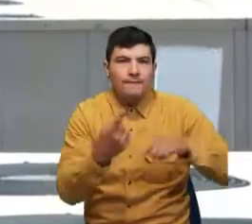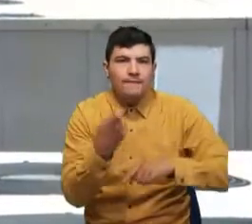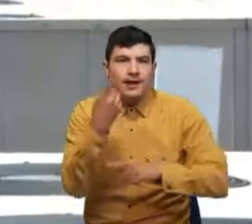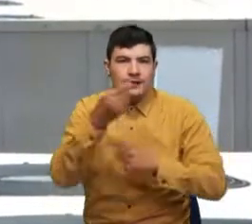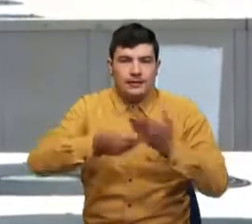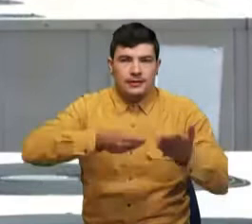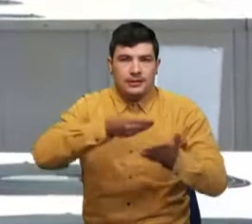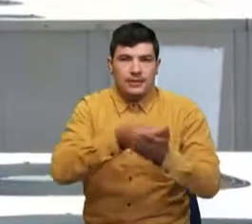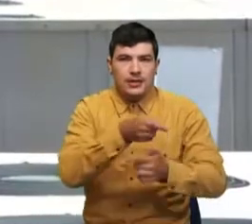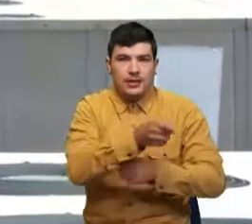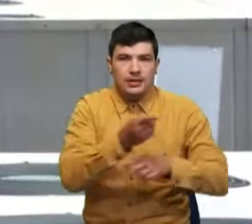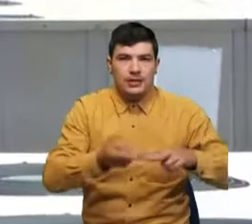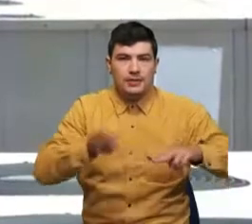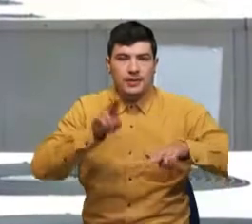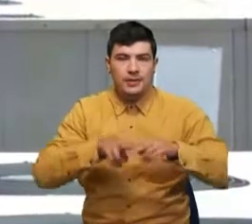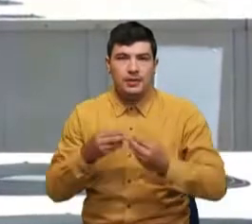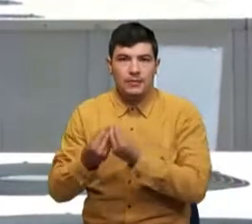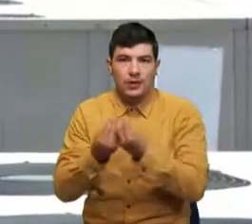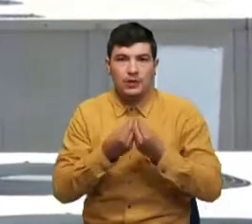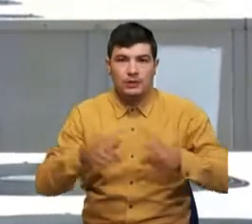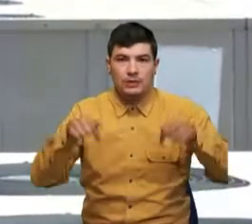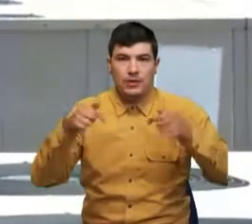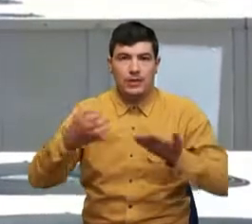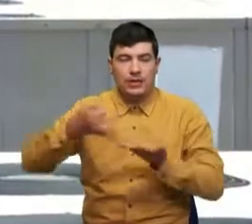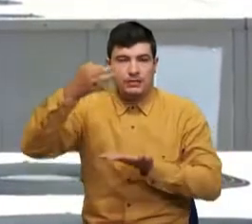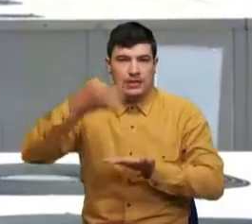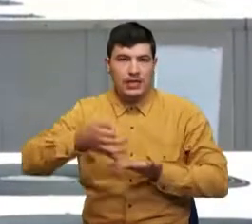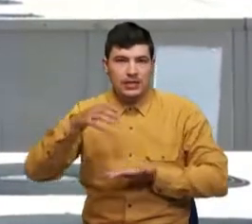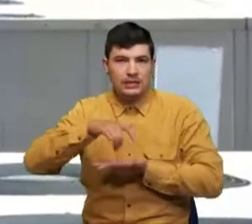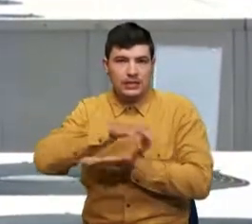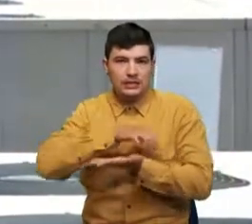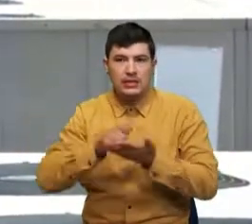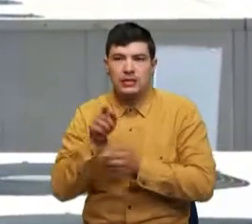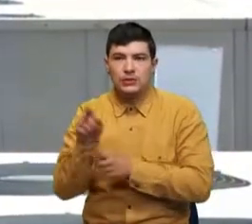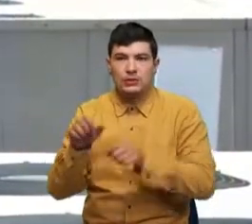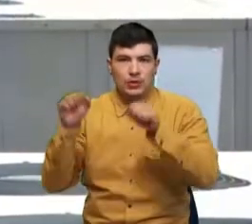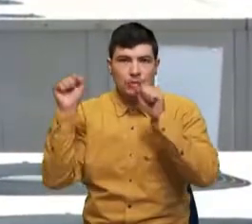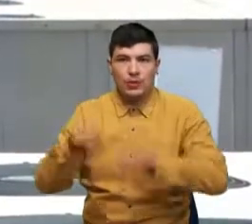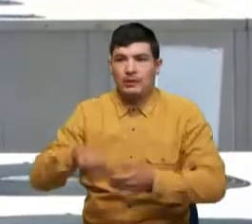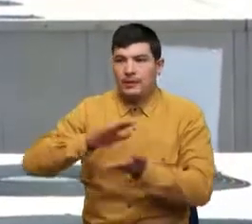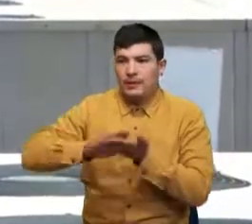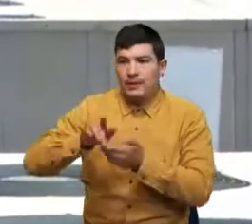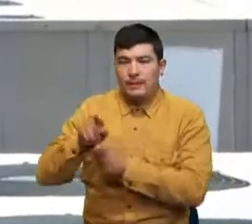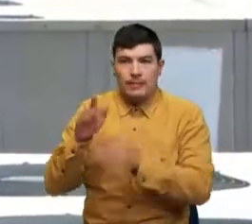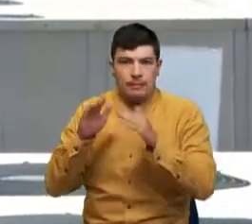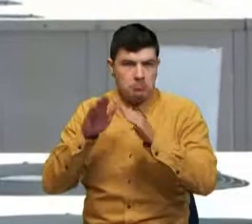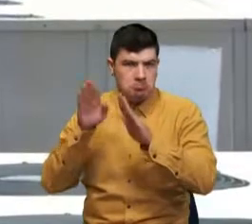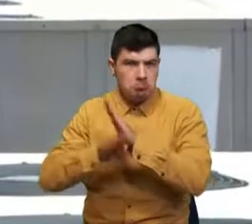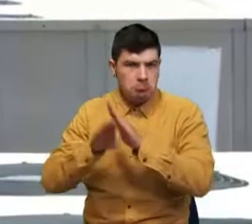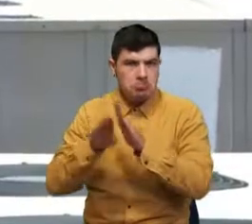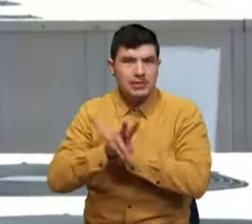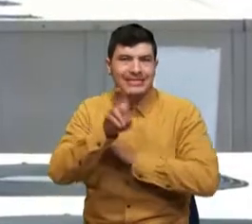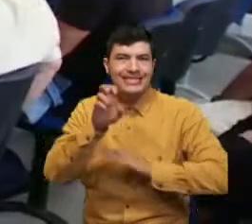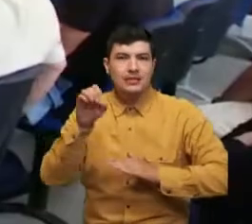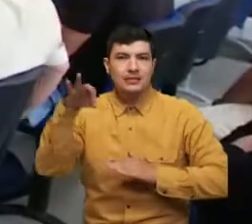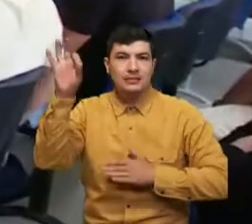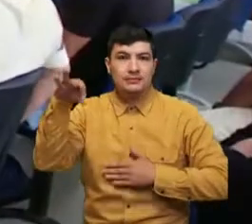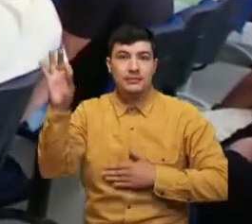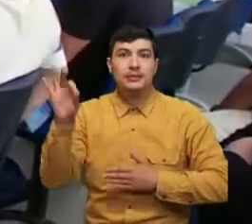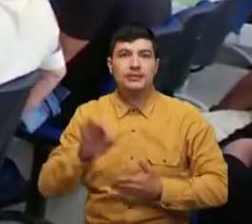el consejo de la capital santandereana les ha aprobado a estos inmuebles descuentos hasta del 70 por